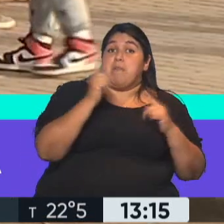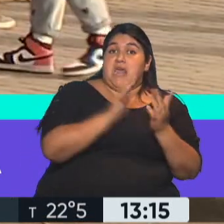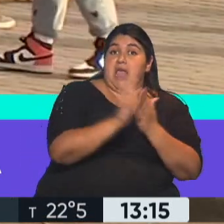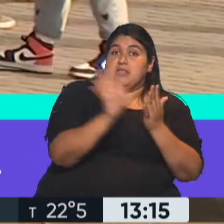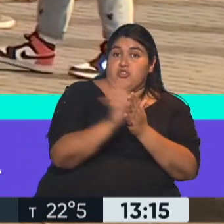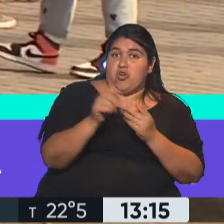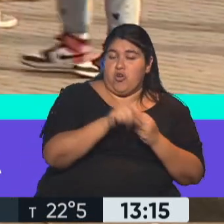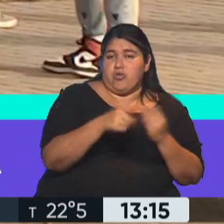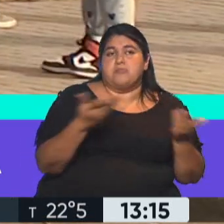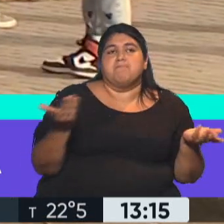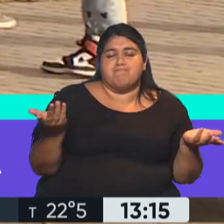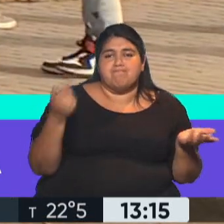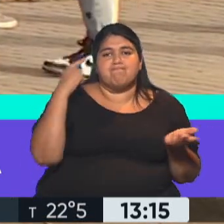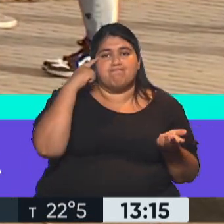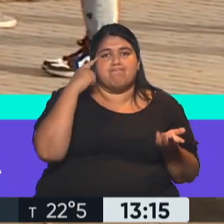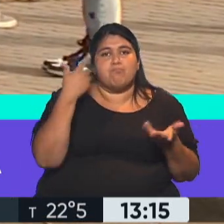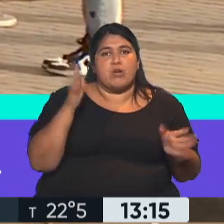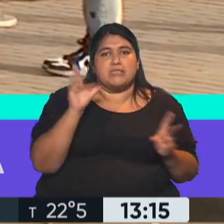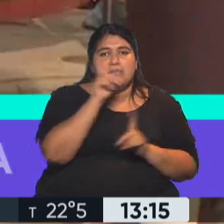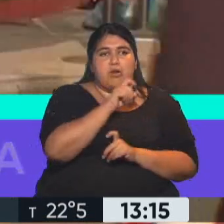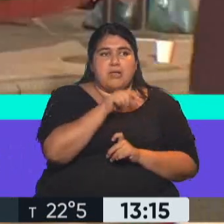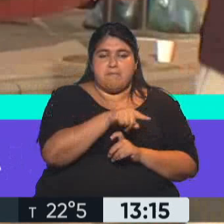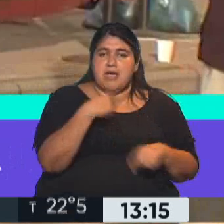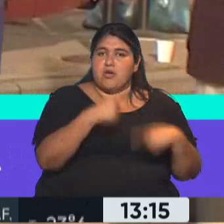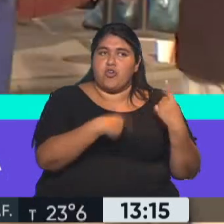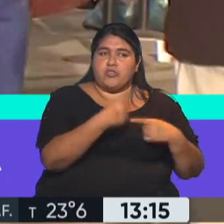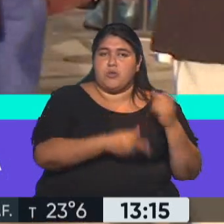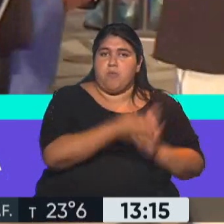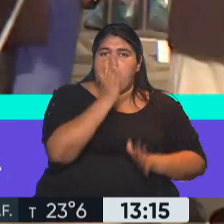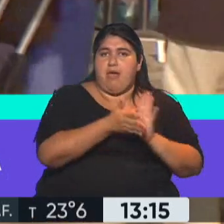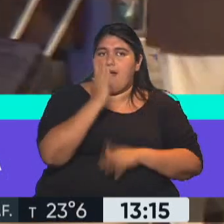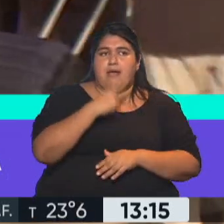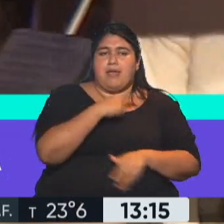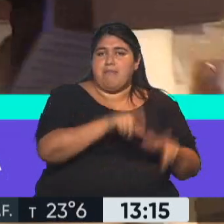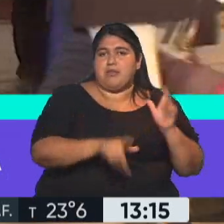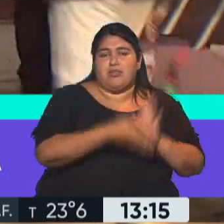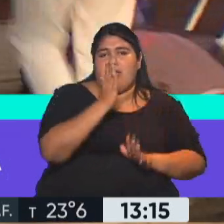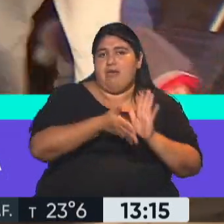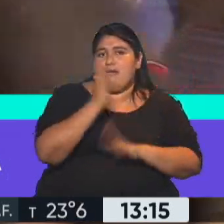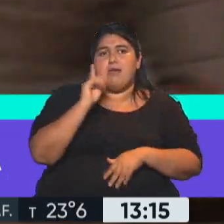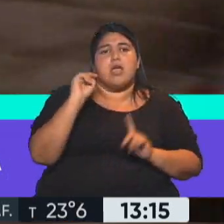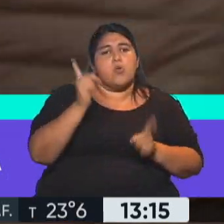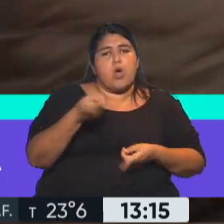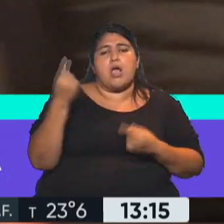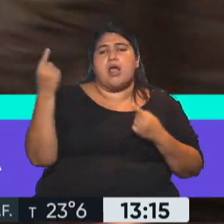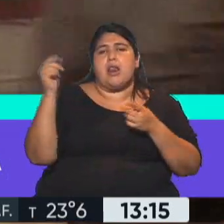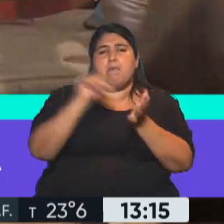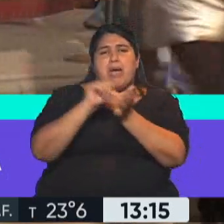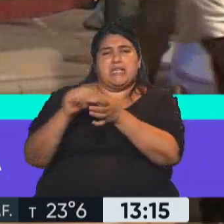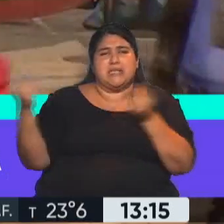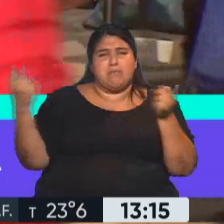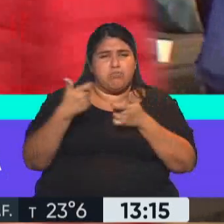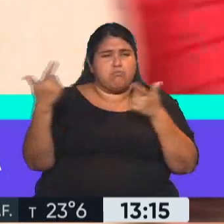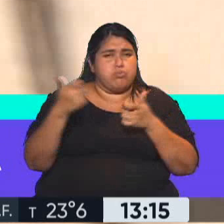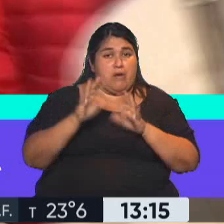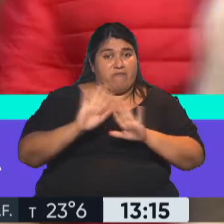pensamos, particularmente pienso que la crisis migratoria va a seguir. Por más que se termine el conflicto bélico, la gente no